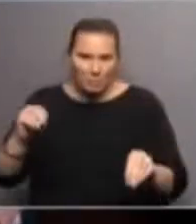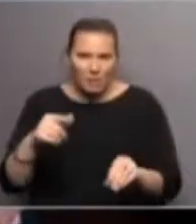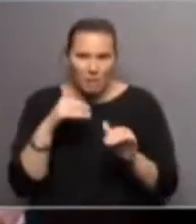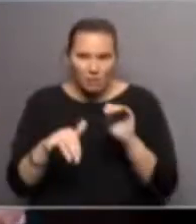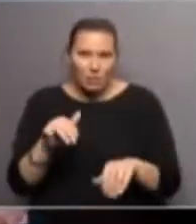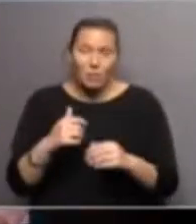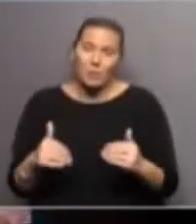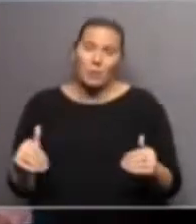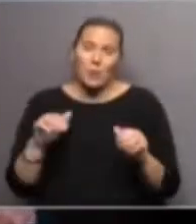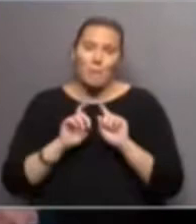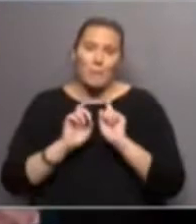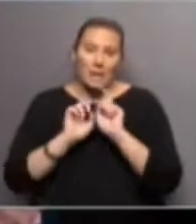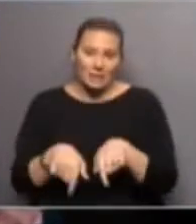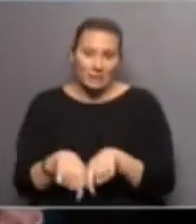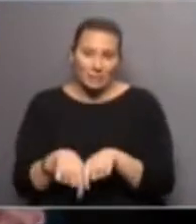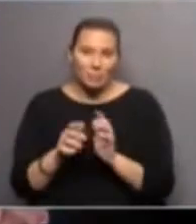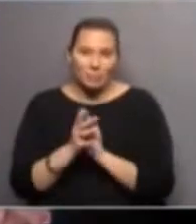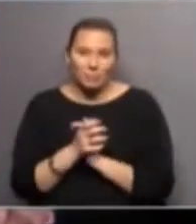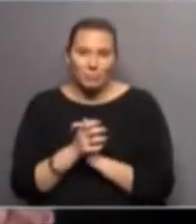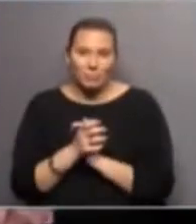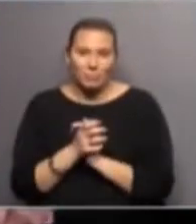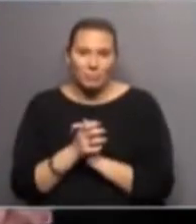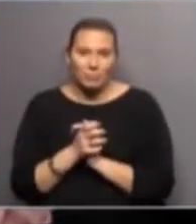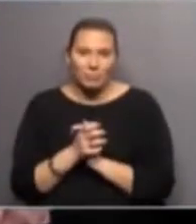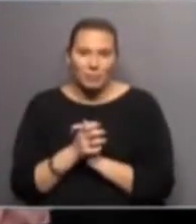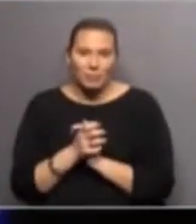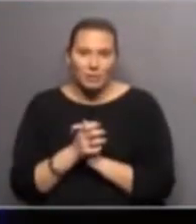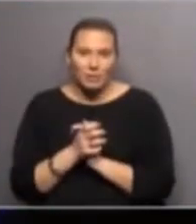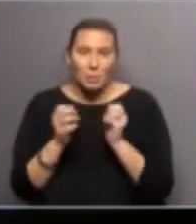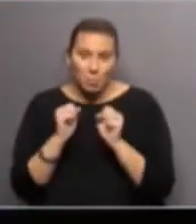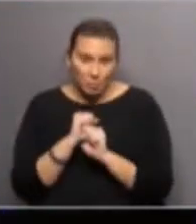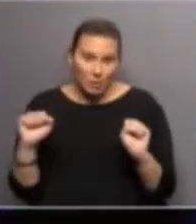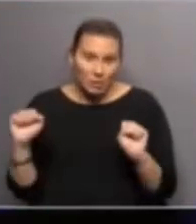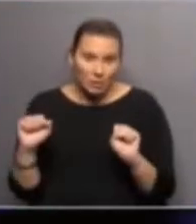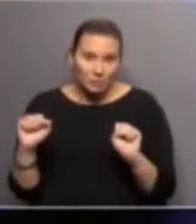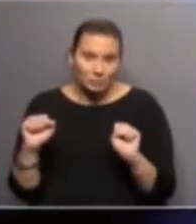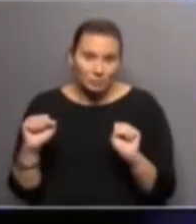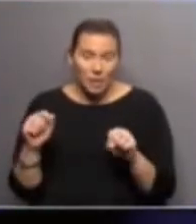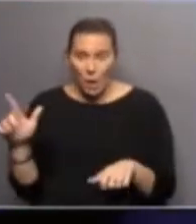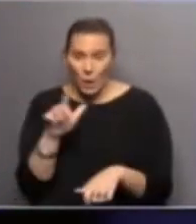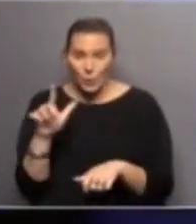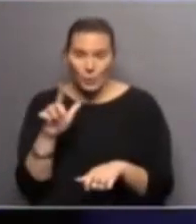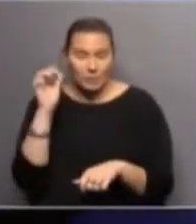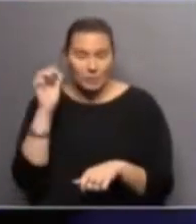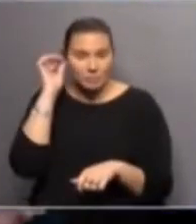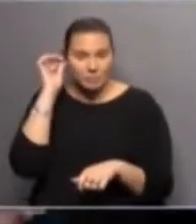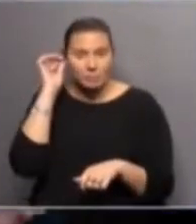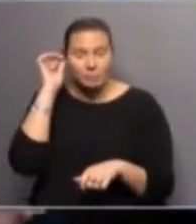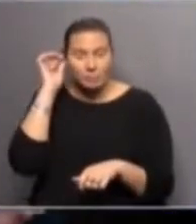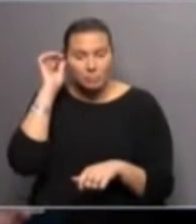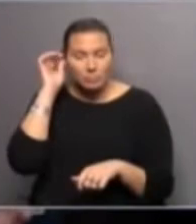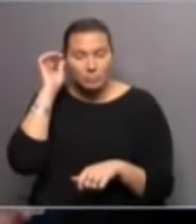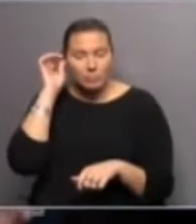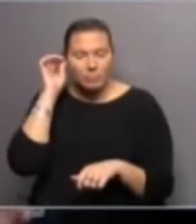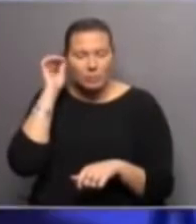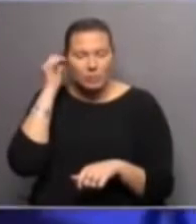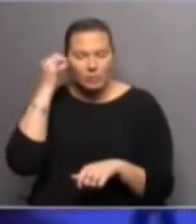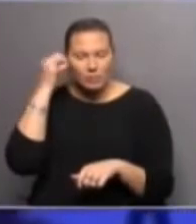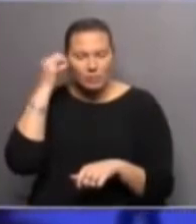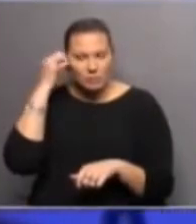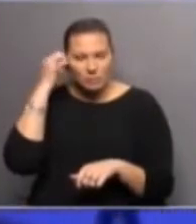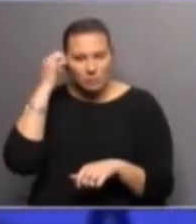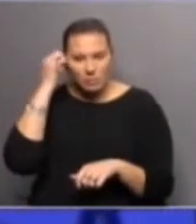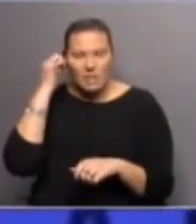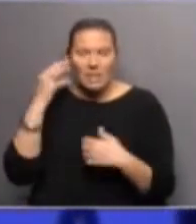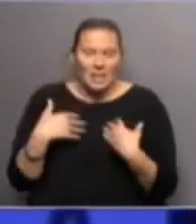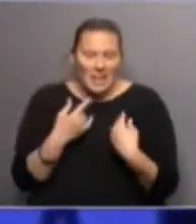bueno, empatamos. Fue lindo, divino, fue lindo, está buenísimo empatar con él. Y al final lo lograron. Lo lograron. Y el lunes van a estar ahí. Vamos a estar. ¿Qué es para ustedes